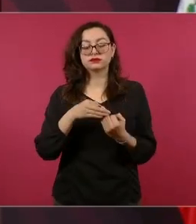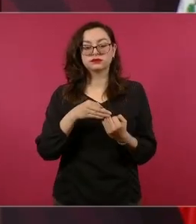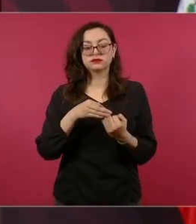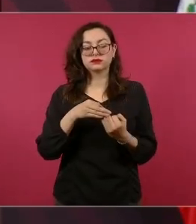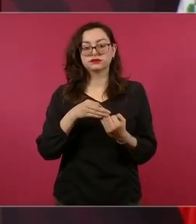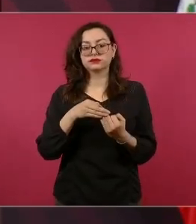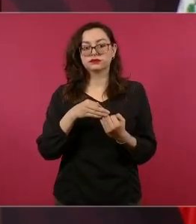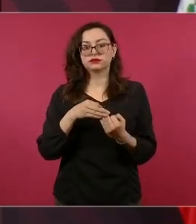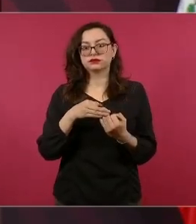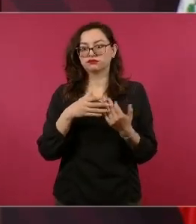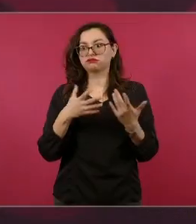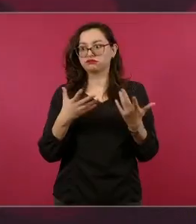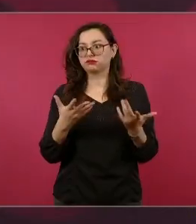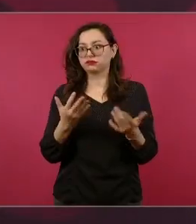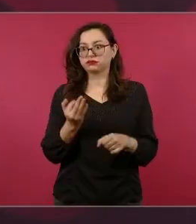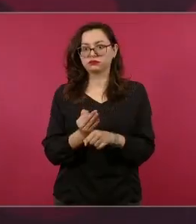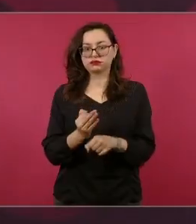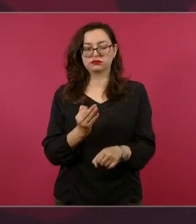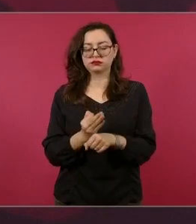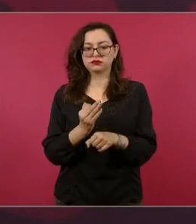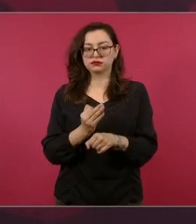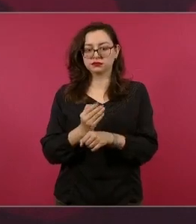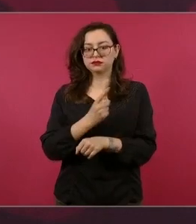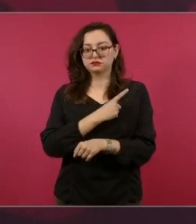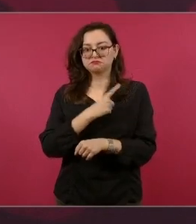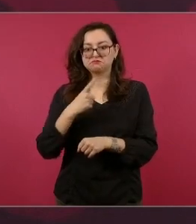estos momentos